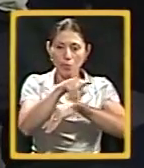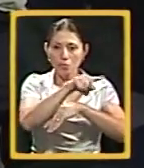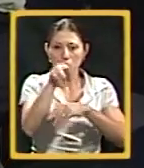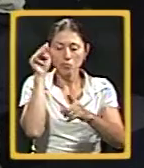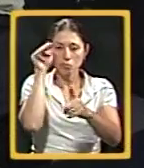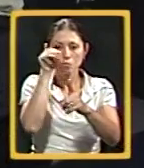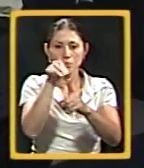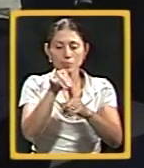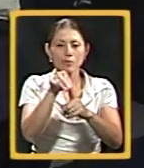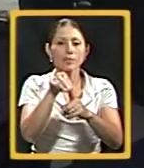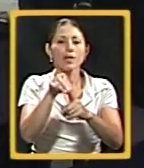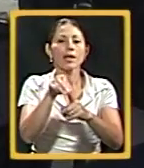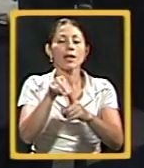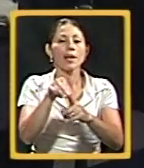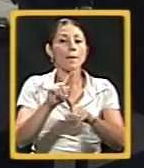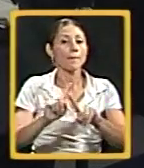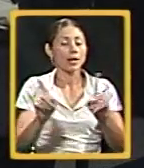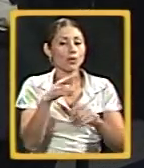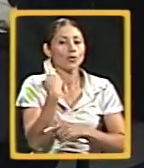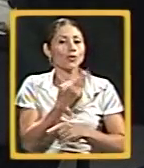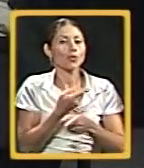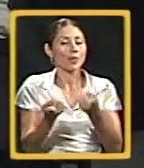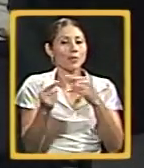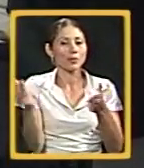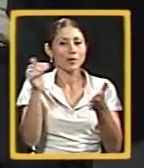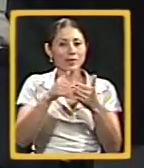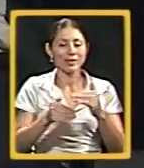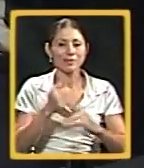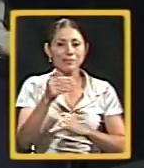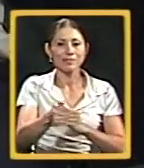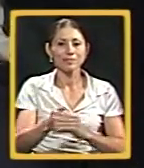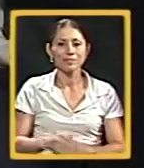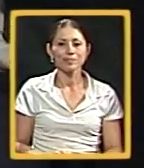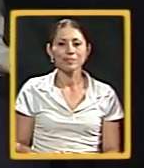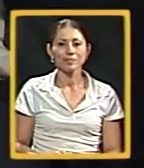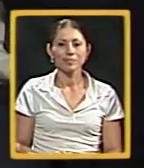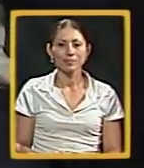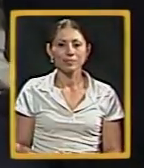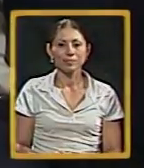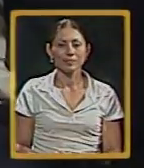están acompañando un mensaje, pero nosotros regresamos.